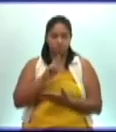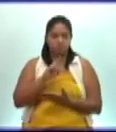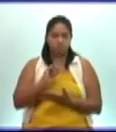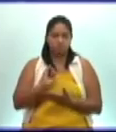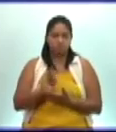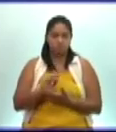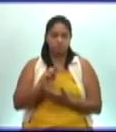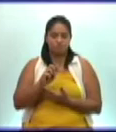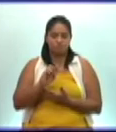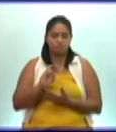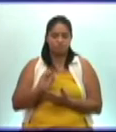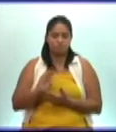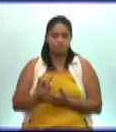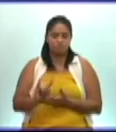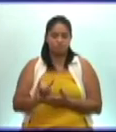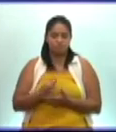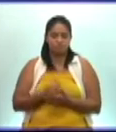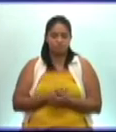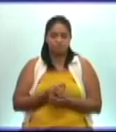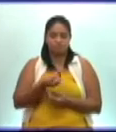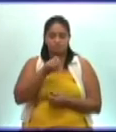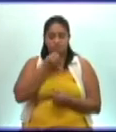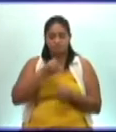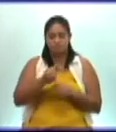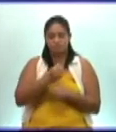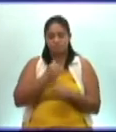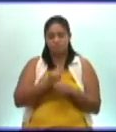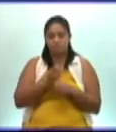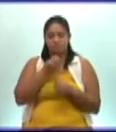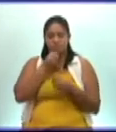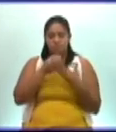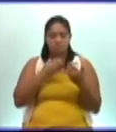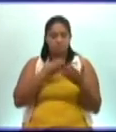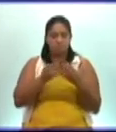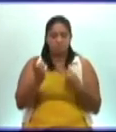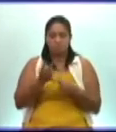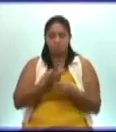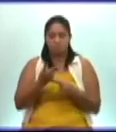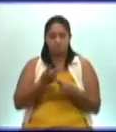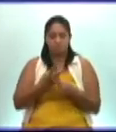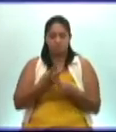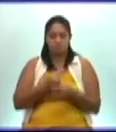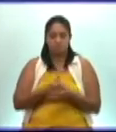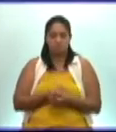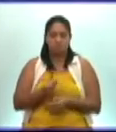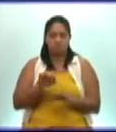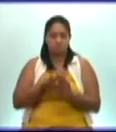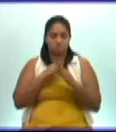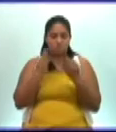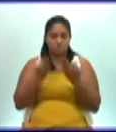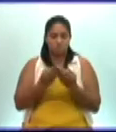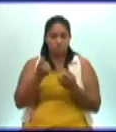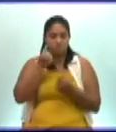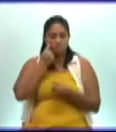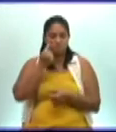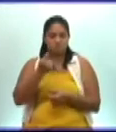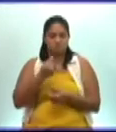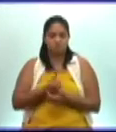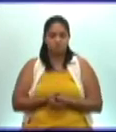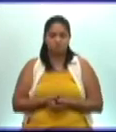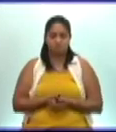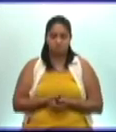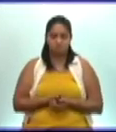29, nosotros podríamos utilizar cualquiera de estas dos expresiones que les son familiares y les son conocidas.